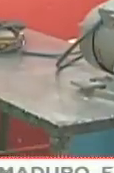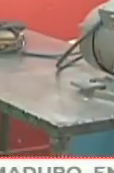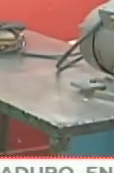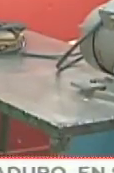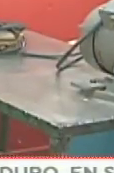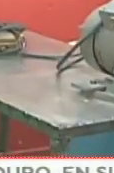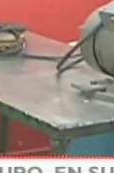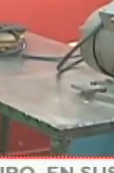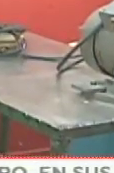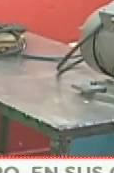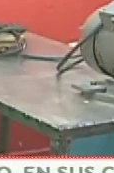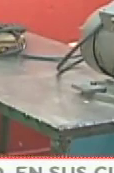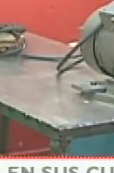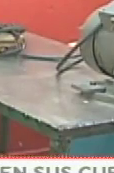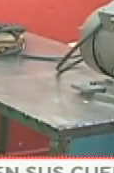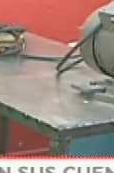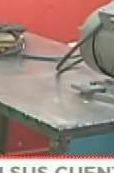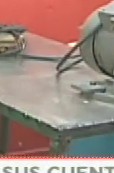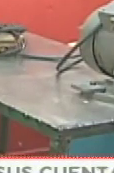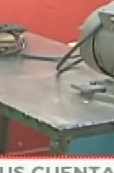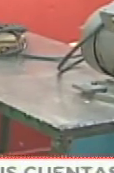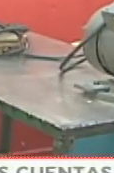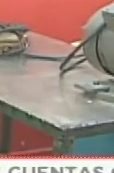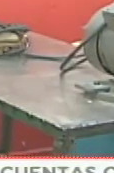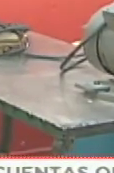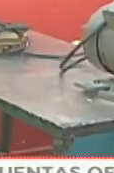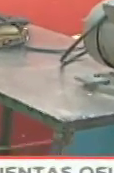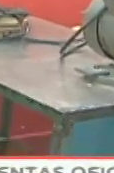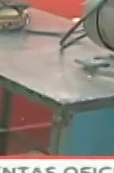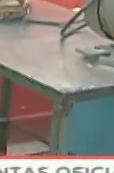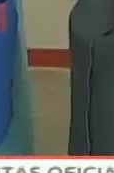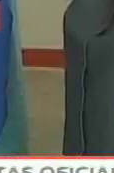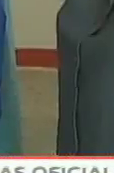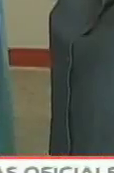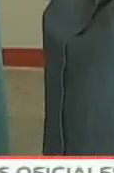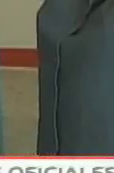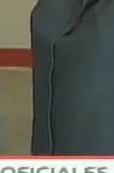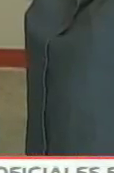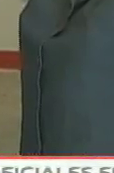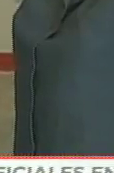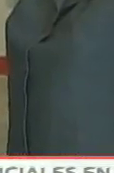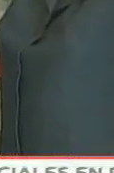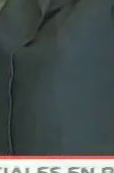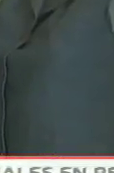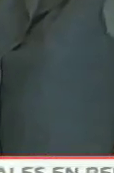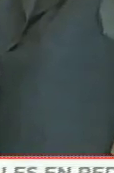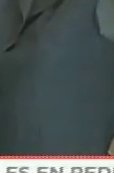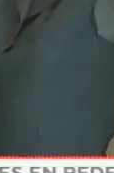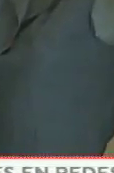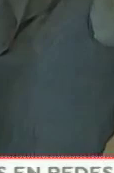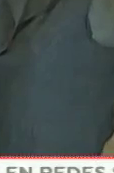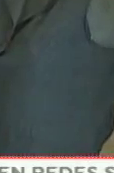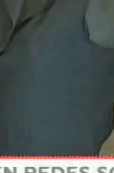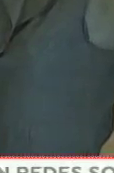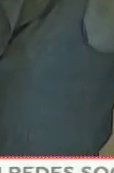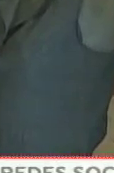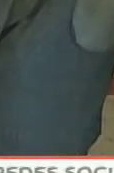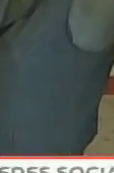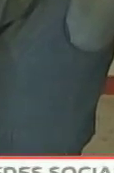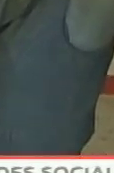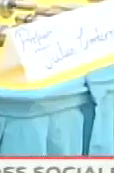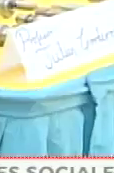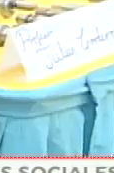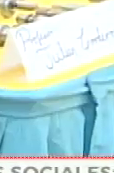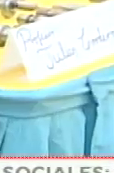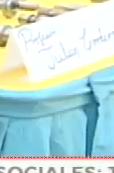la vinculación con la banca pública, para que los compatriotas que se formen, que se organicen, que creen sus proyectos, puedan tener el